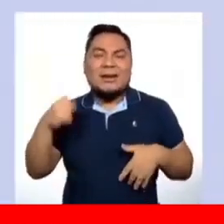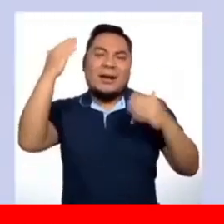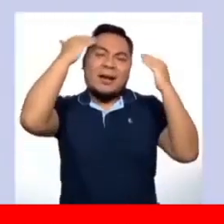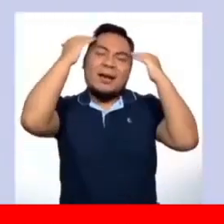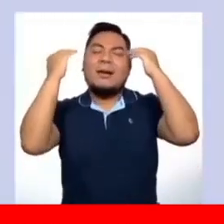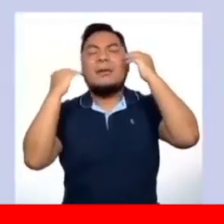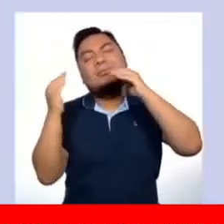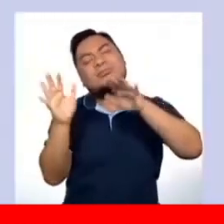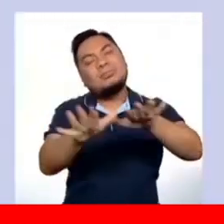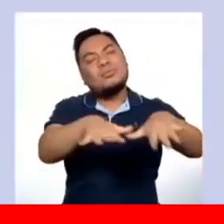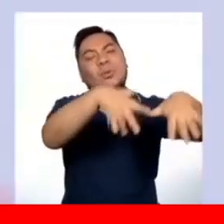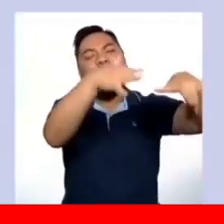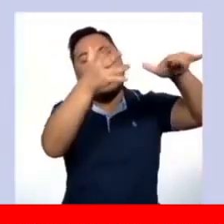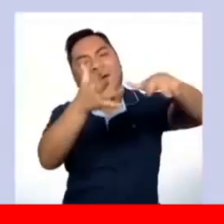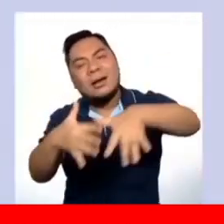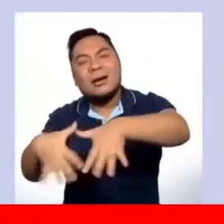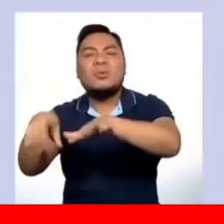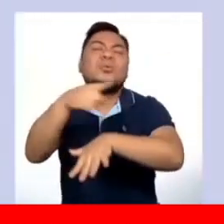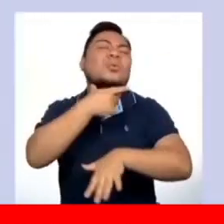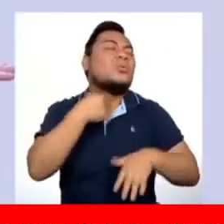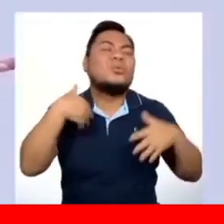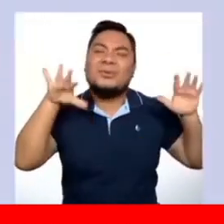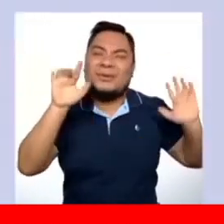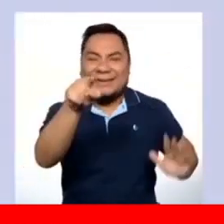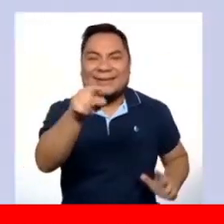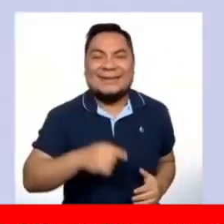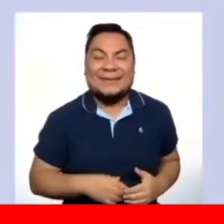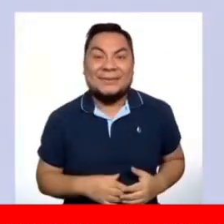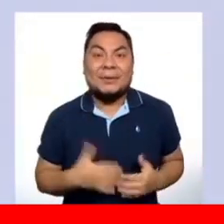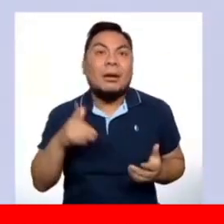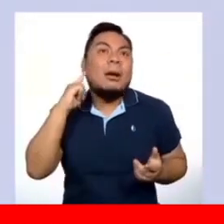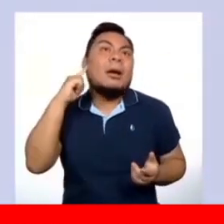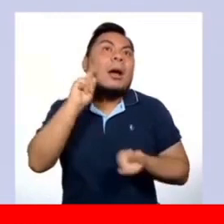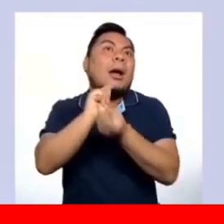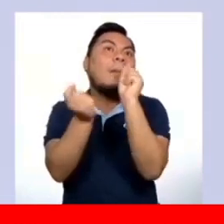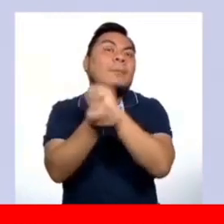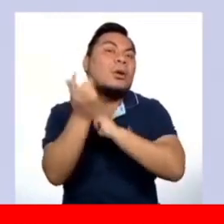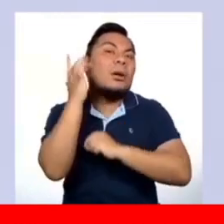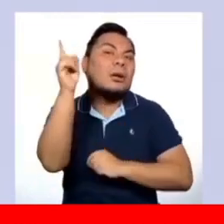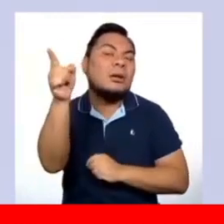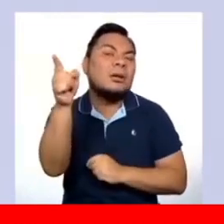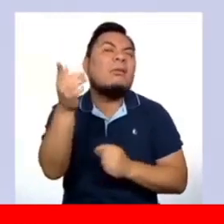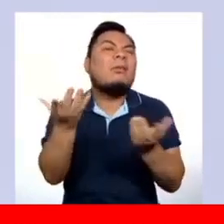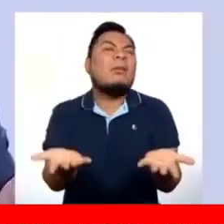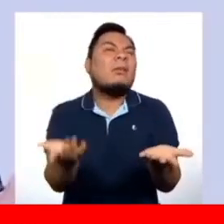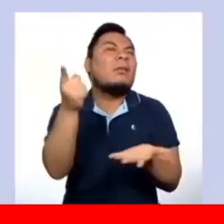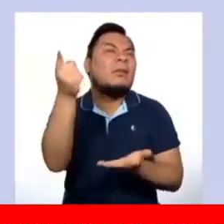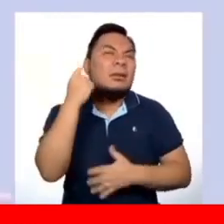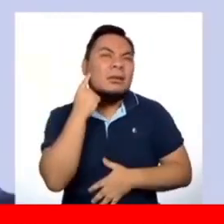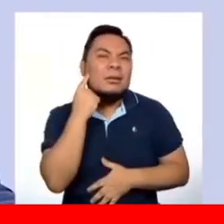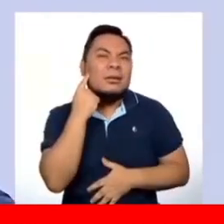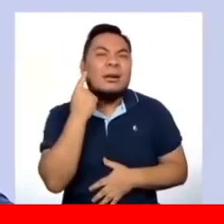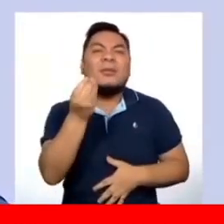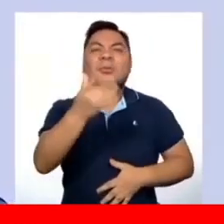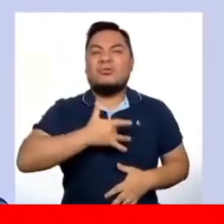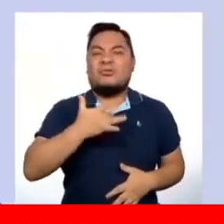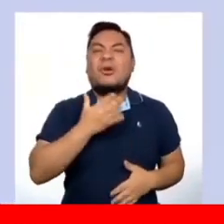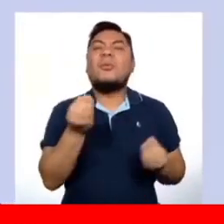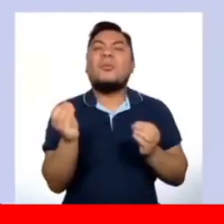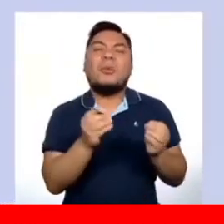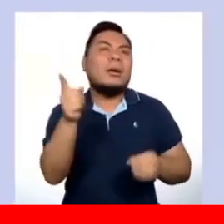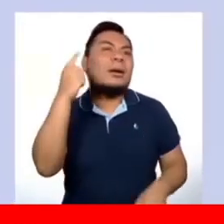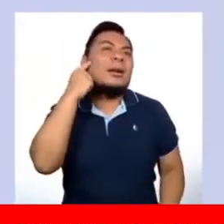cabeza. Muévanse como ustedes quieran. Cambió la música. Y ahora, ¿cómo les provoca